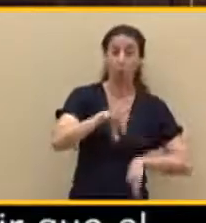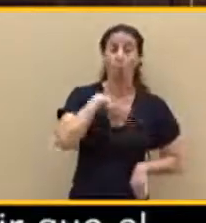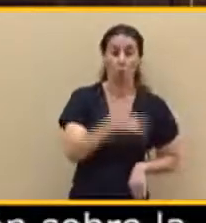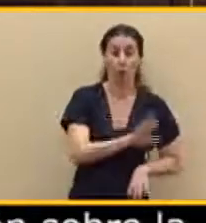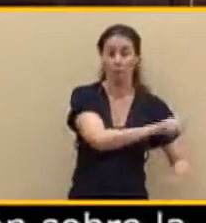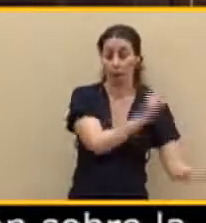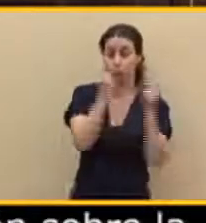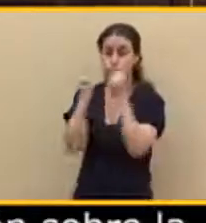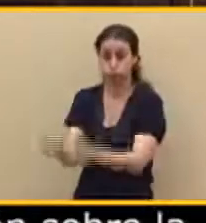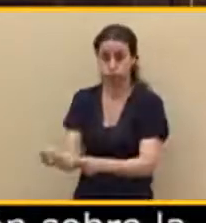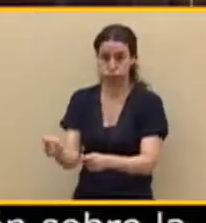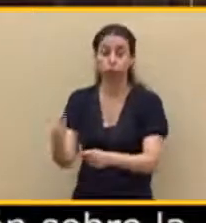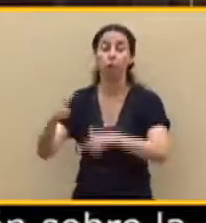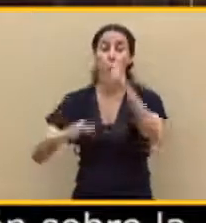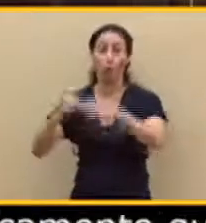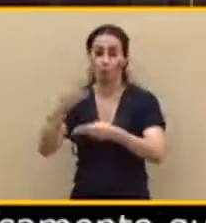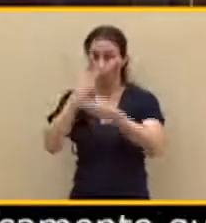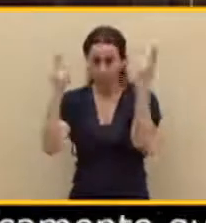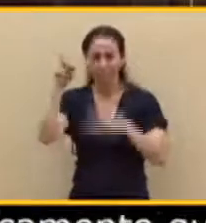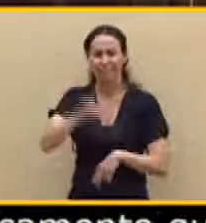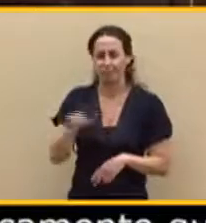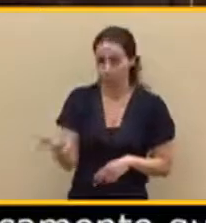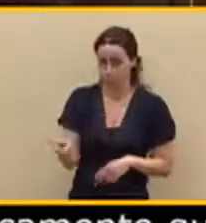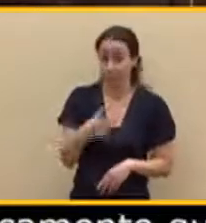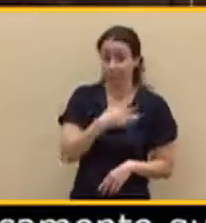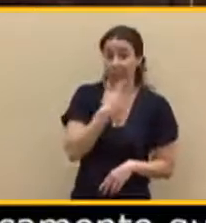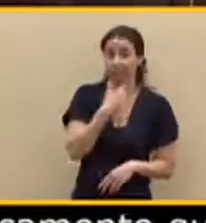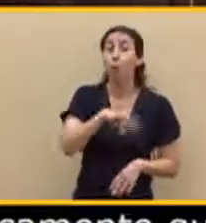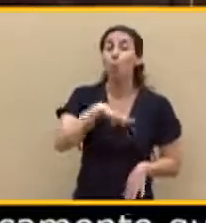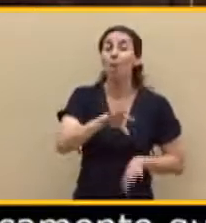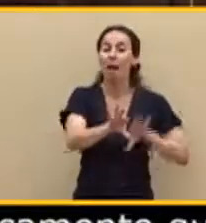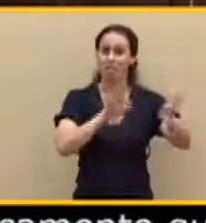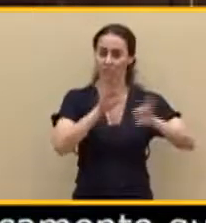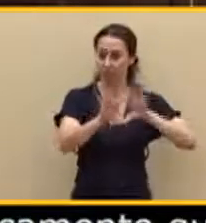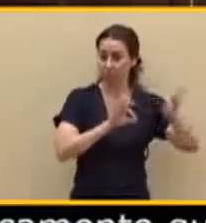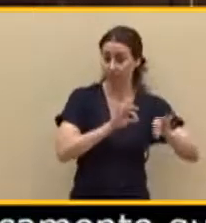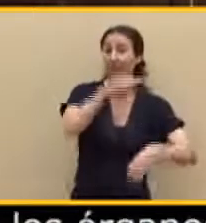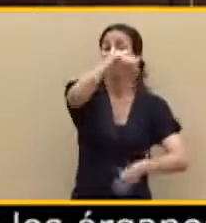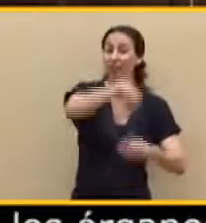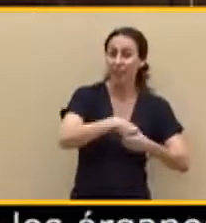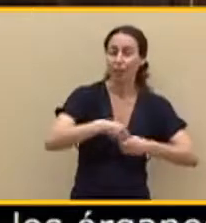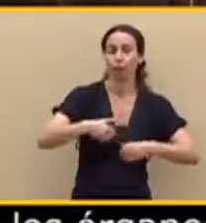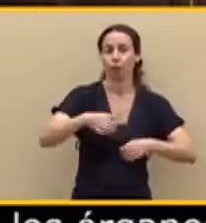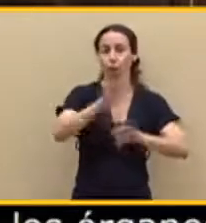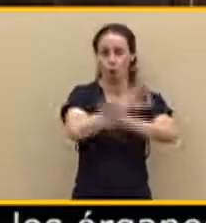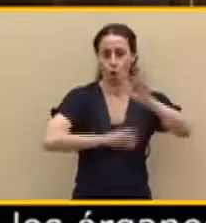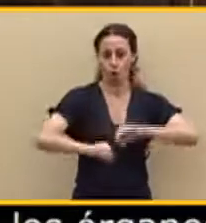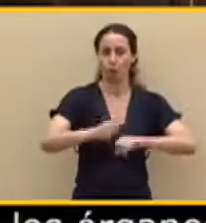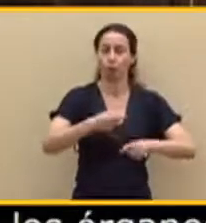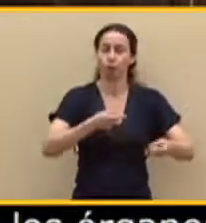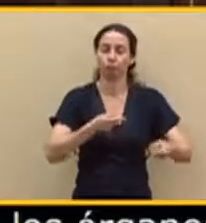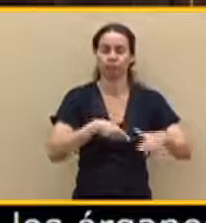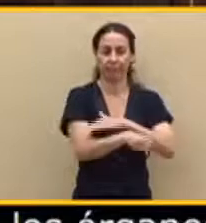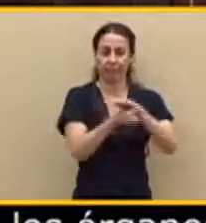más específicamente que tenga capacidad de influir en las decisiones de los órganos de gobierno que toman esas decisiones. Por tanto,